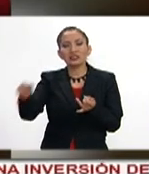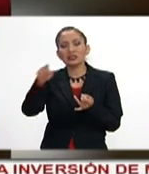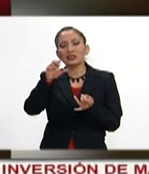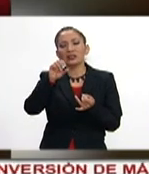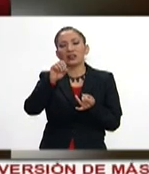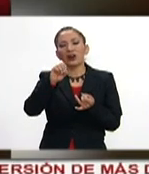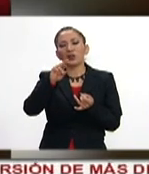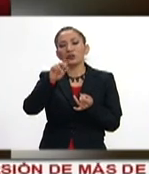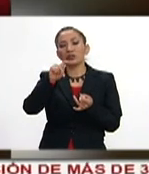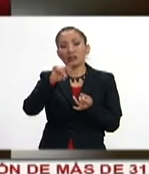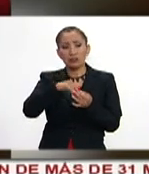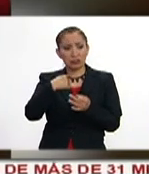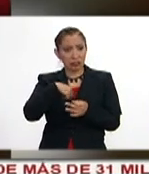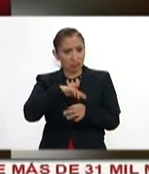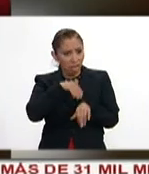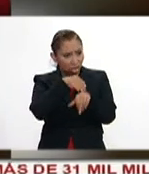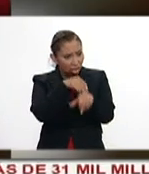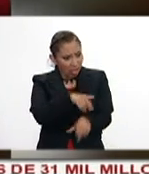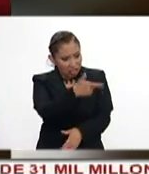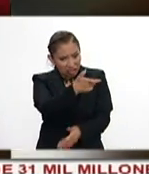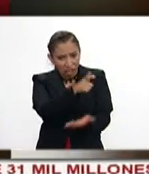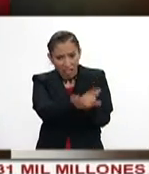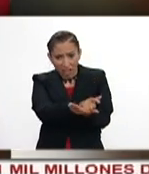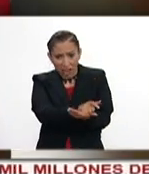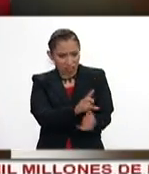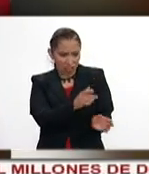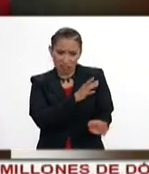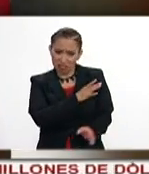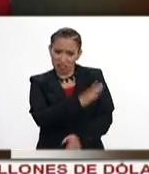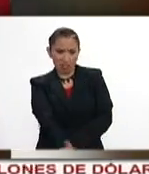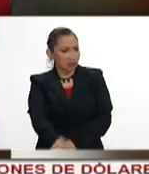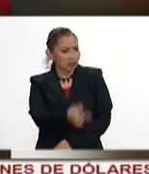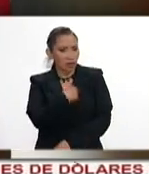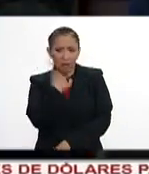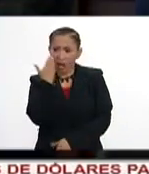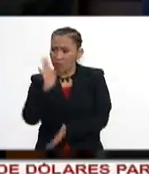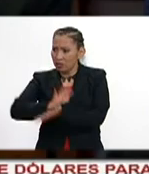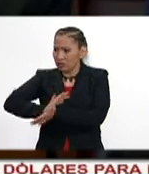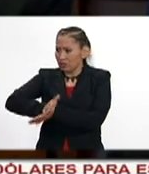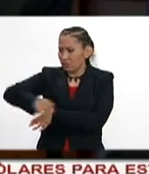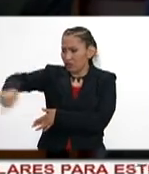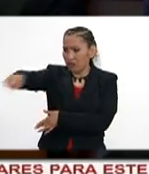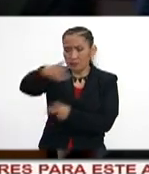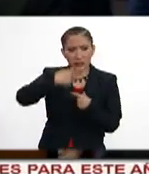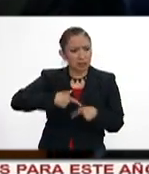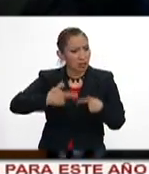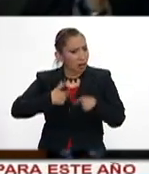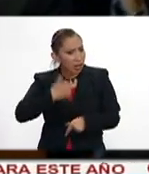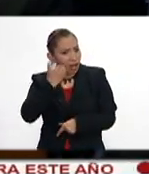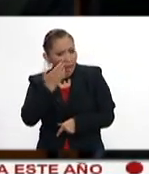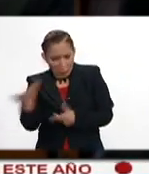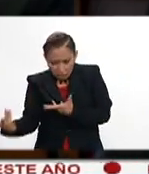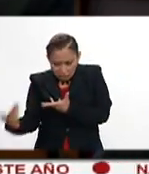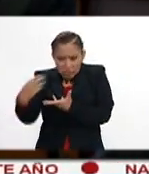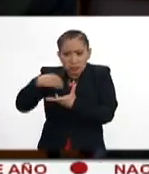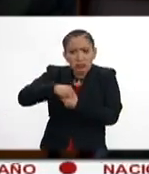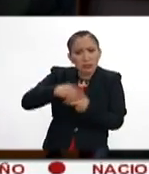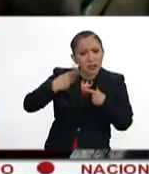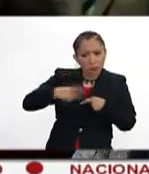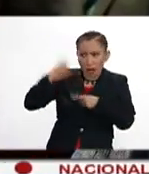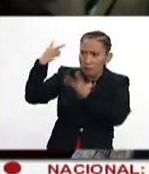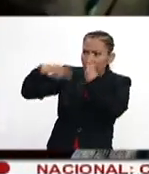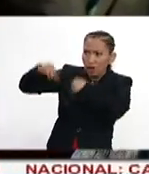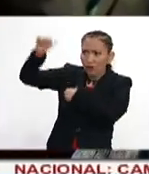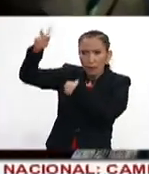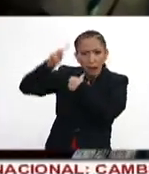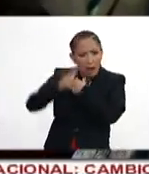decir, nosotros no vamos a acatar estos compromisos, no queremos discriminar a la gente, queremos incluir a los